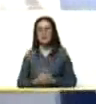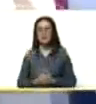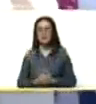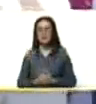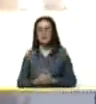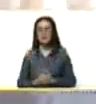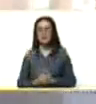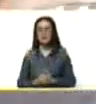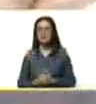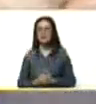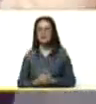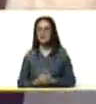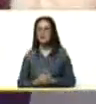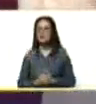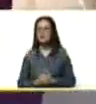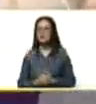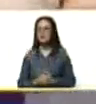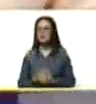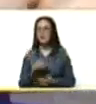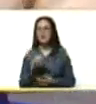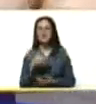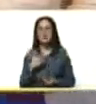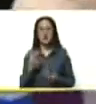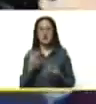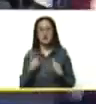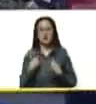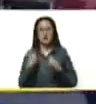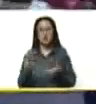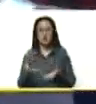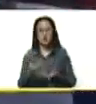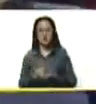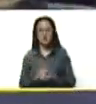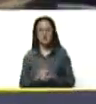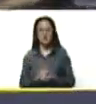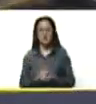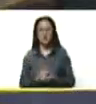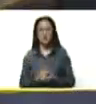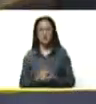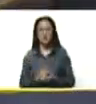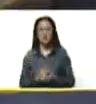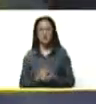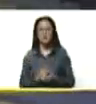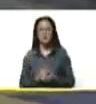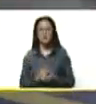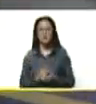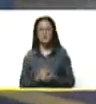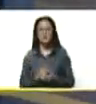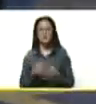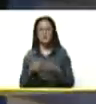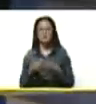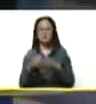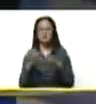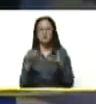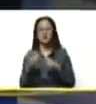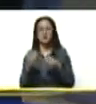por aquí, Carlito? Esto es como lo dejamos nosotros, presidente. La unidad de condensación.